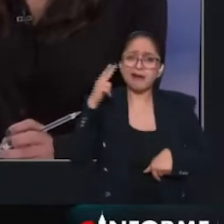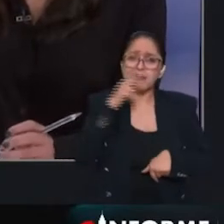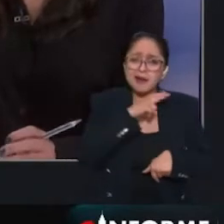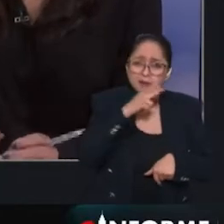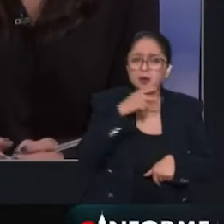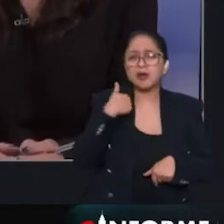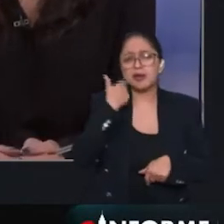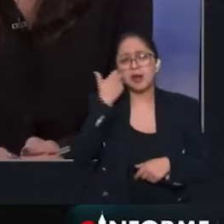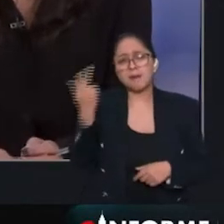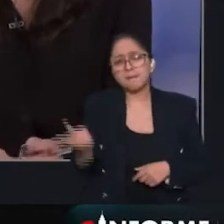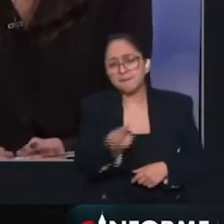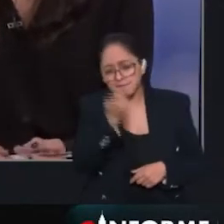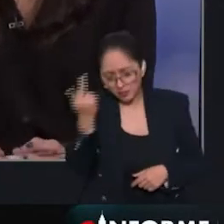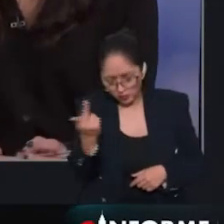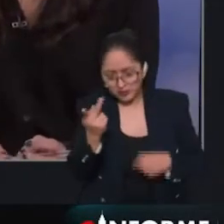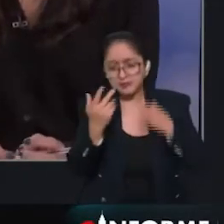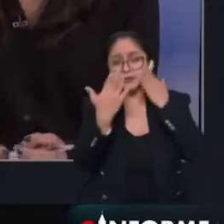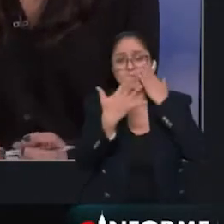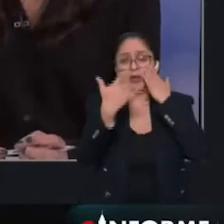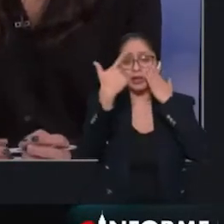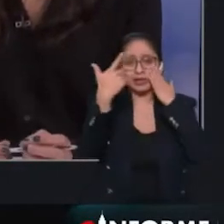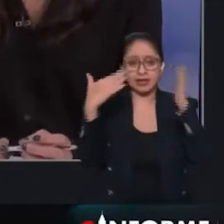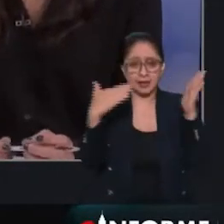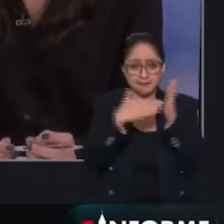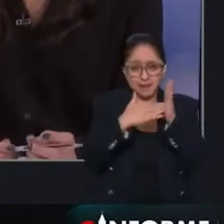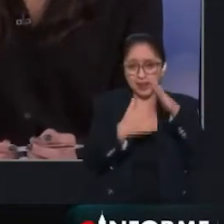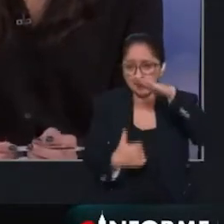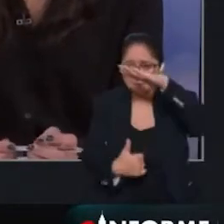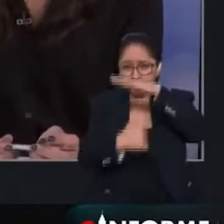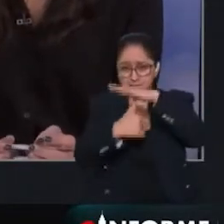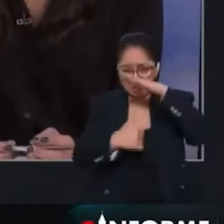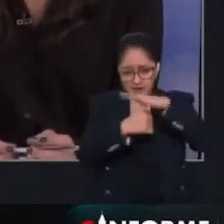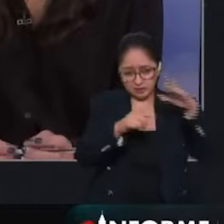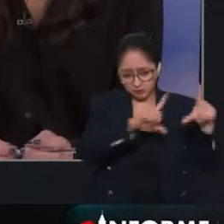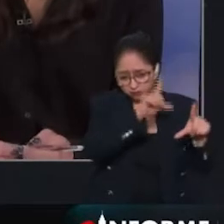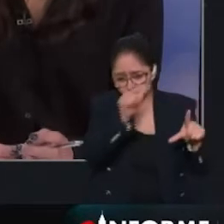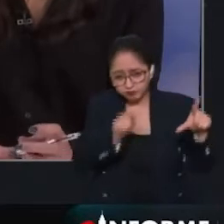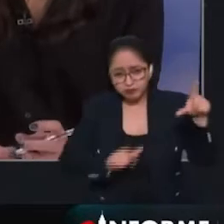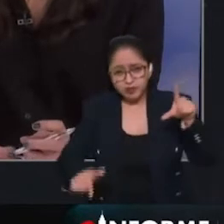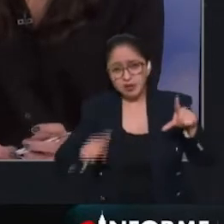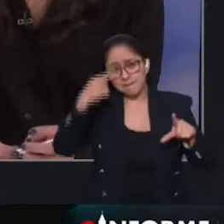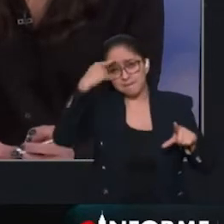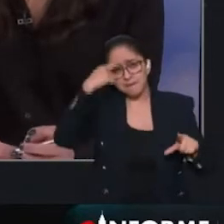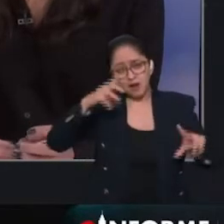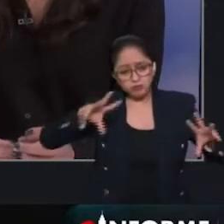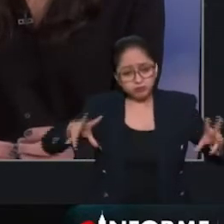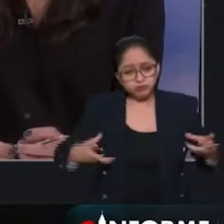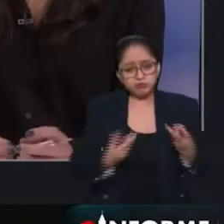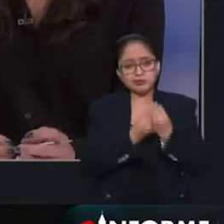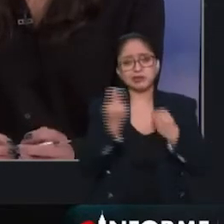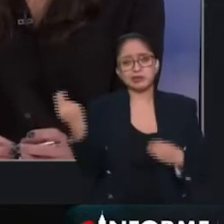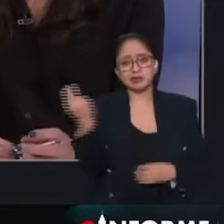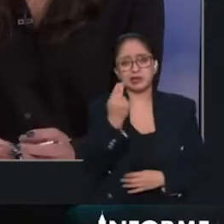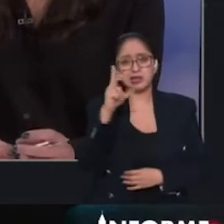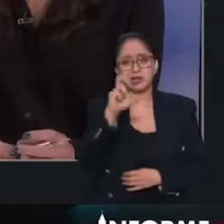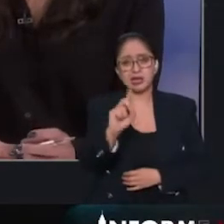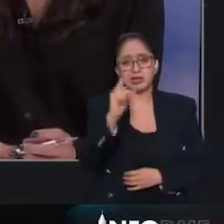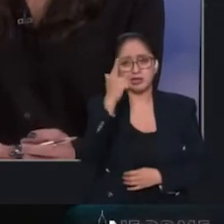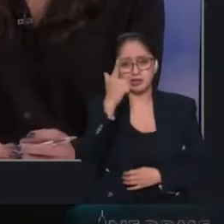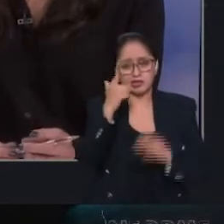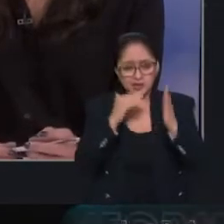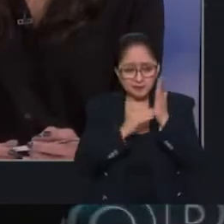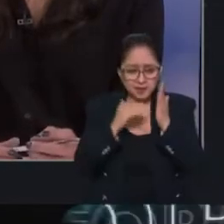planteártela. 57,000 mesas receptoras y se necesita, para que sea vinculante, 37,5 millones de votos.